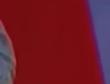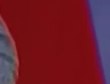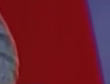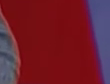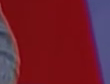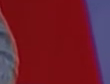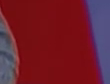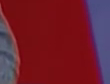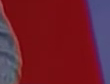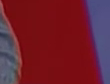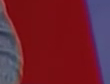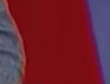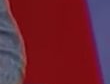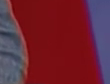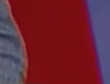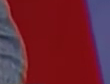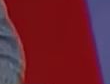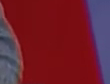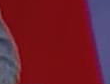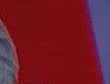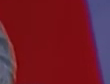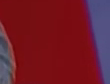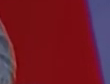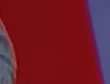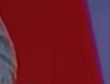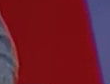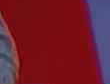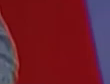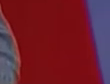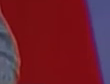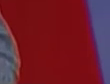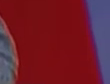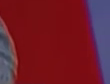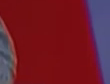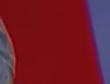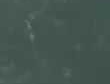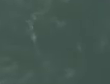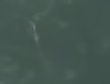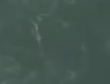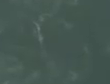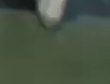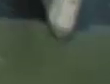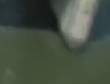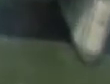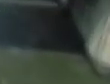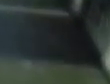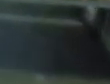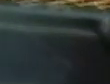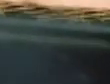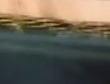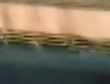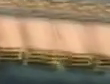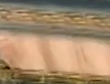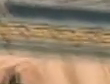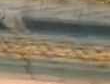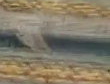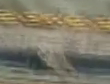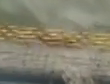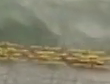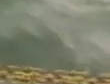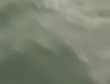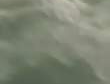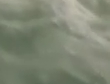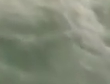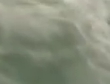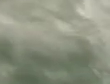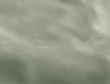Estamos construyendo a un Ecuador nuevo, a una patria nueva. La integración de las centrales hidroeléctricas logra que